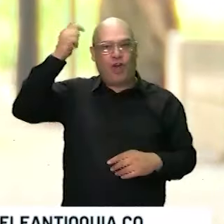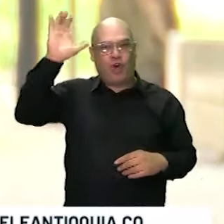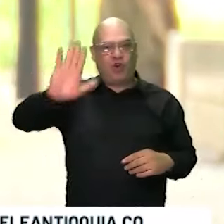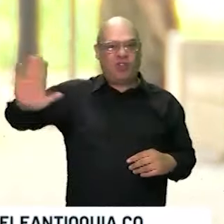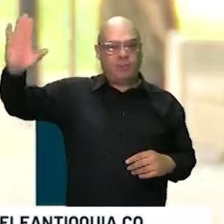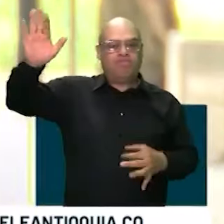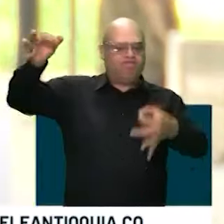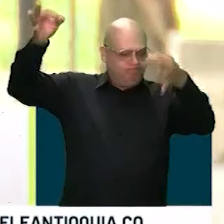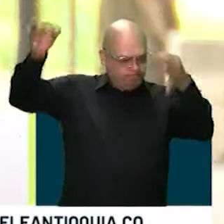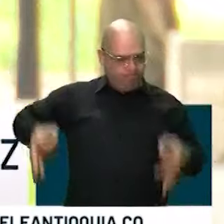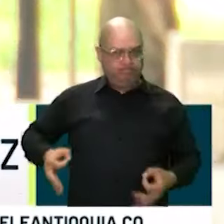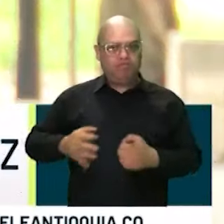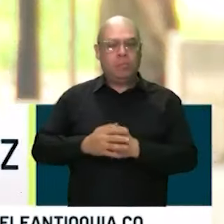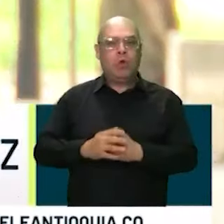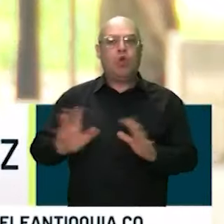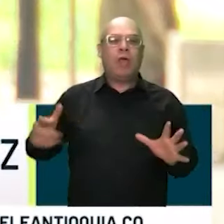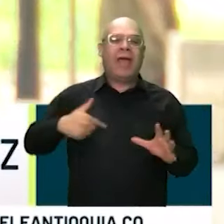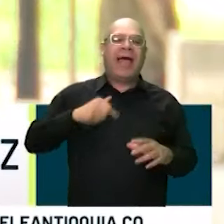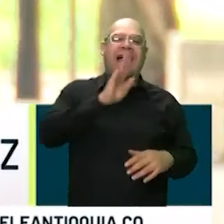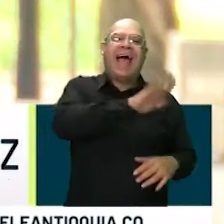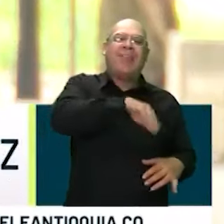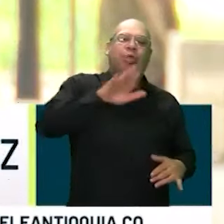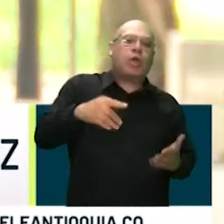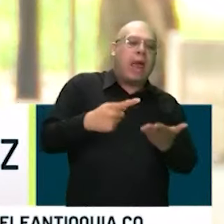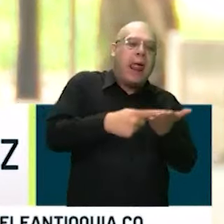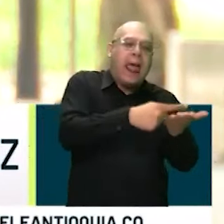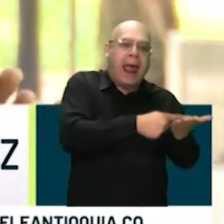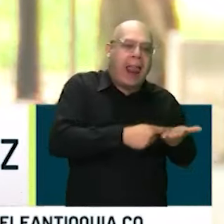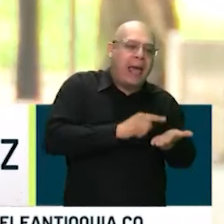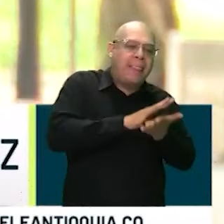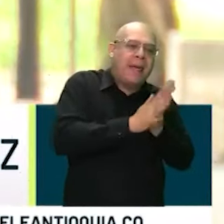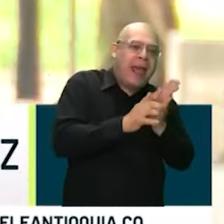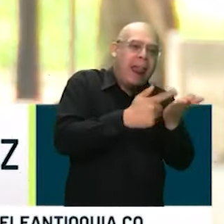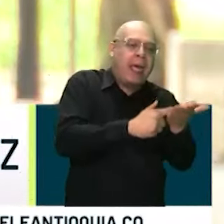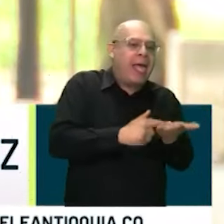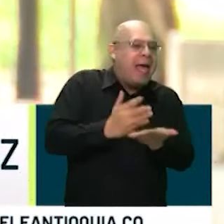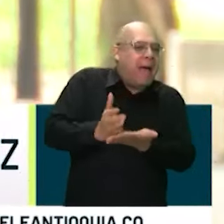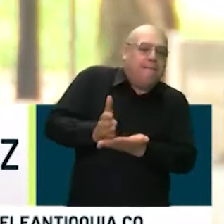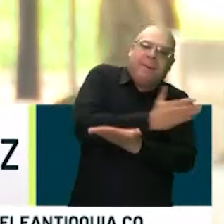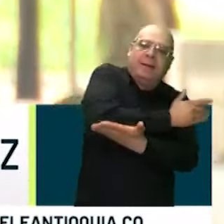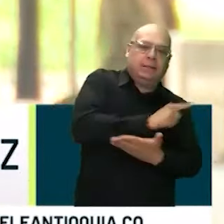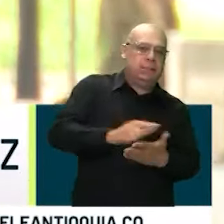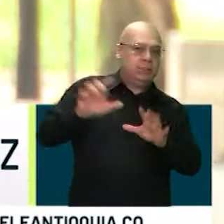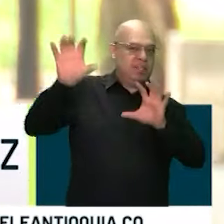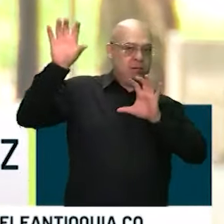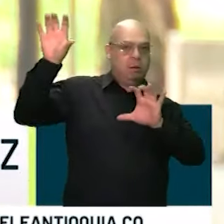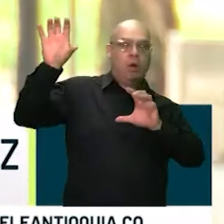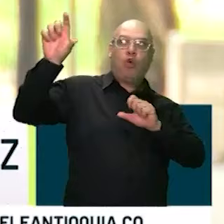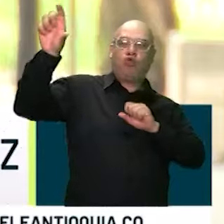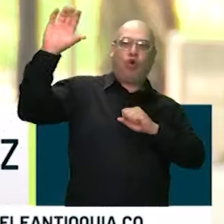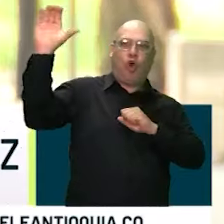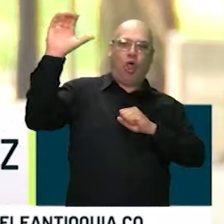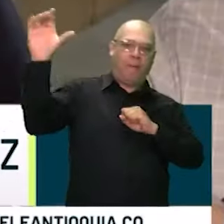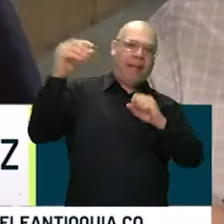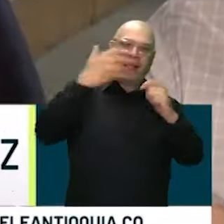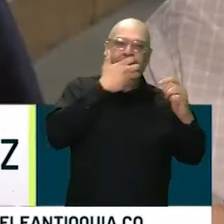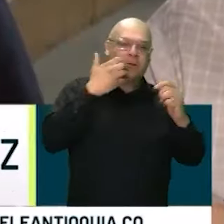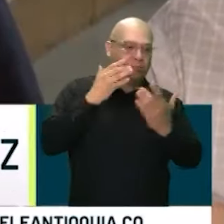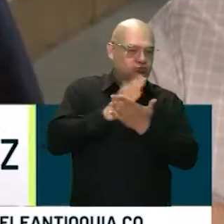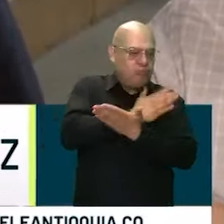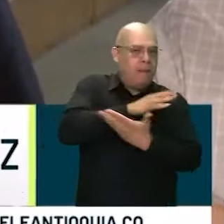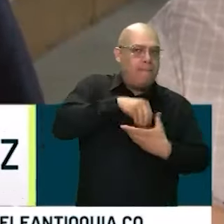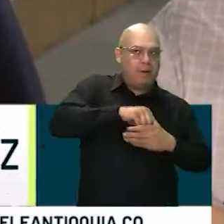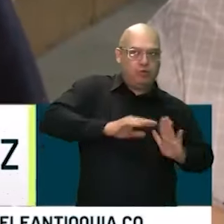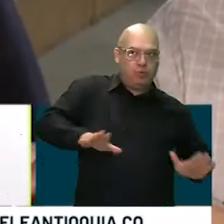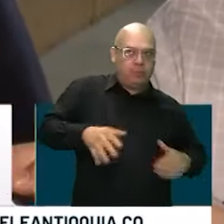contundente, que saquen al departamento de Antioquia de los diálogos entre la nación y algunas guerrillas. Y